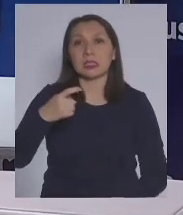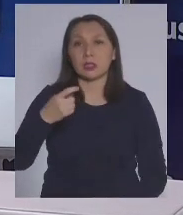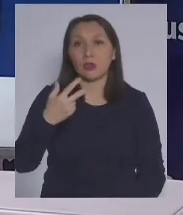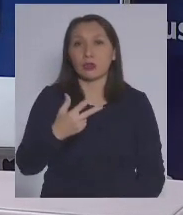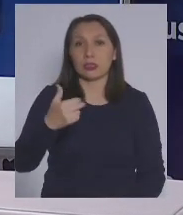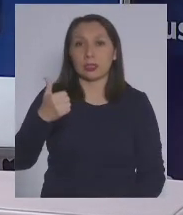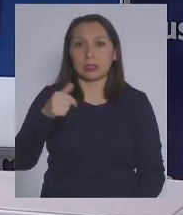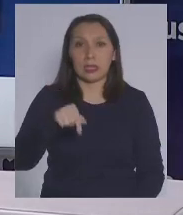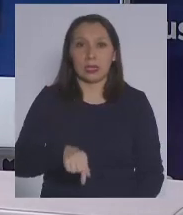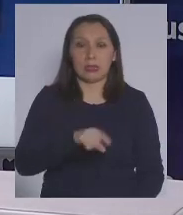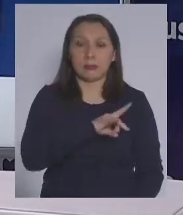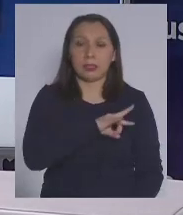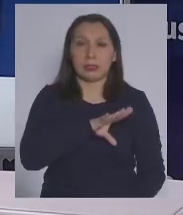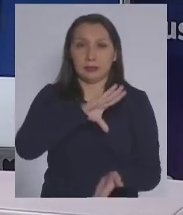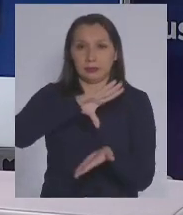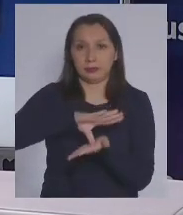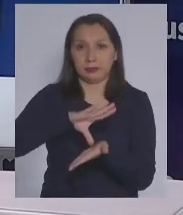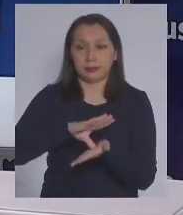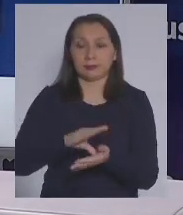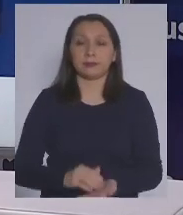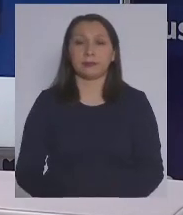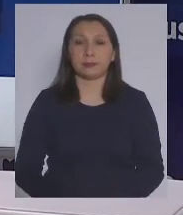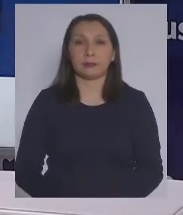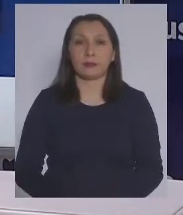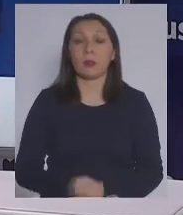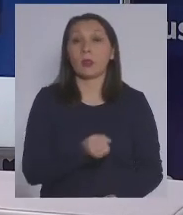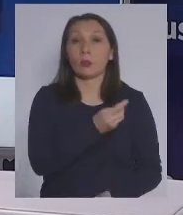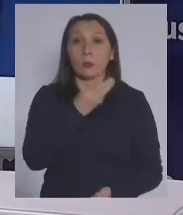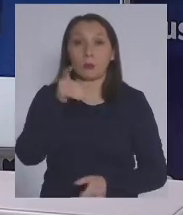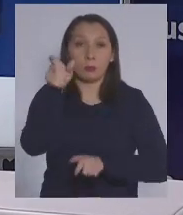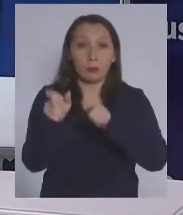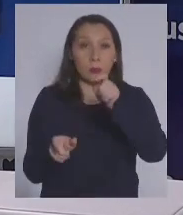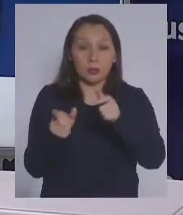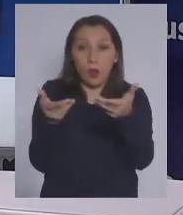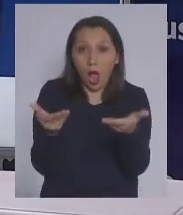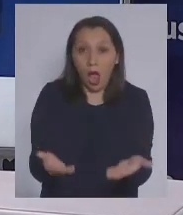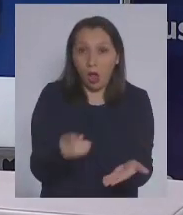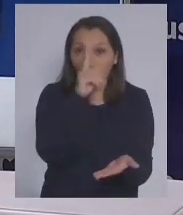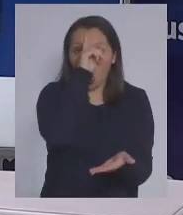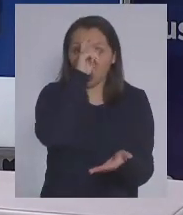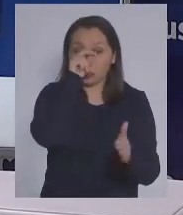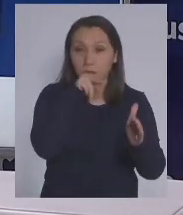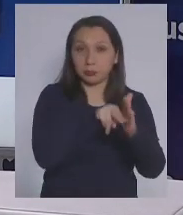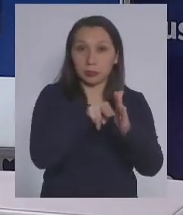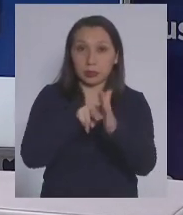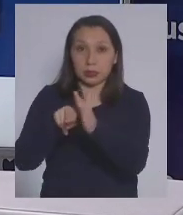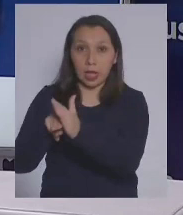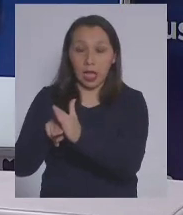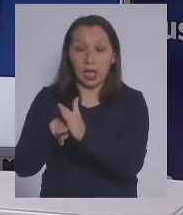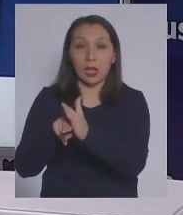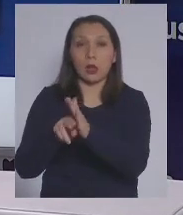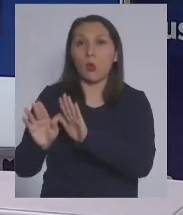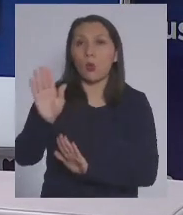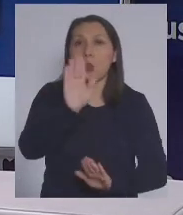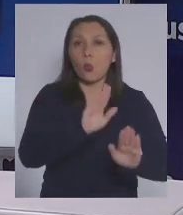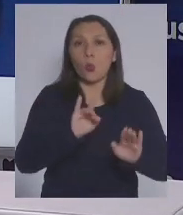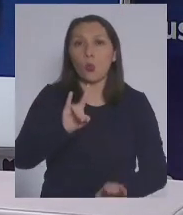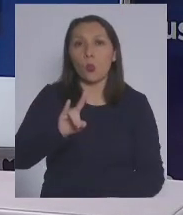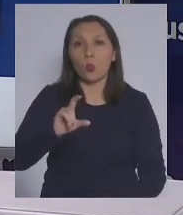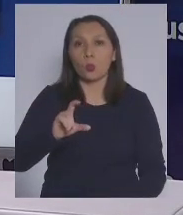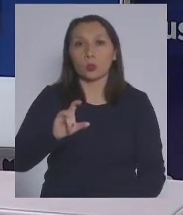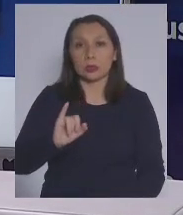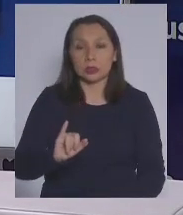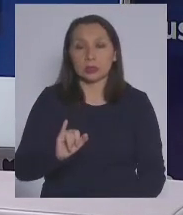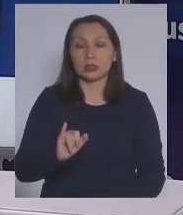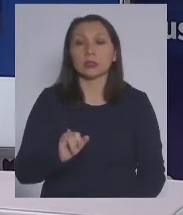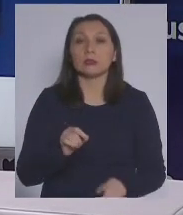en el país en cuanto a la cantidad de personas que se encuentran hospitalizadas en unidades de cuidados